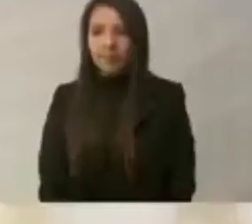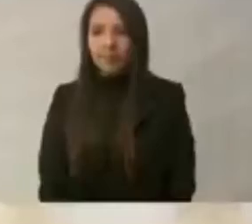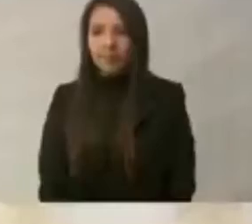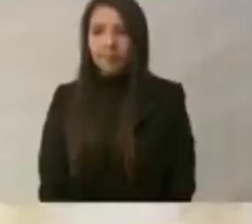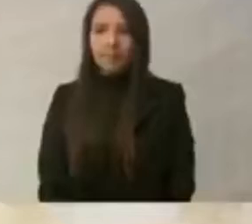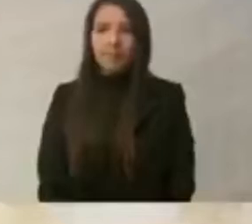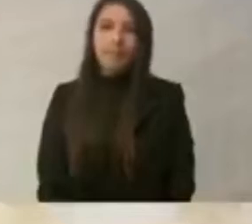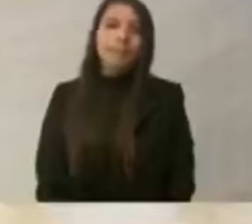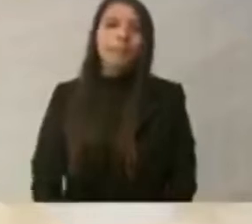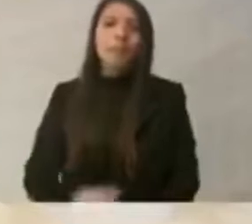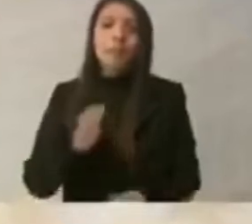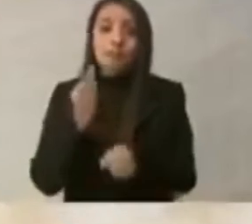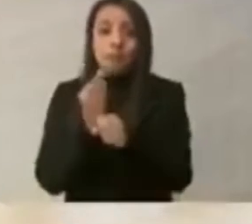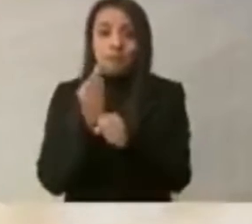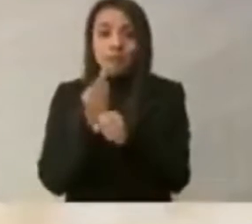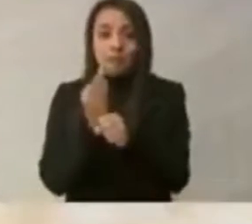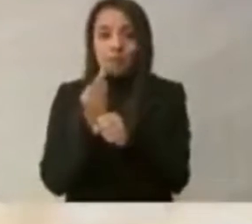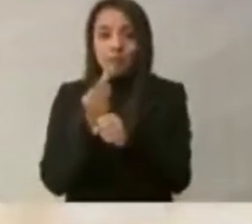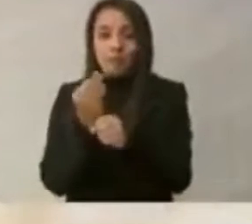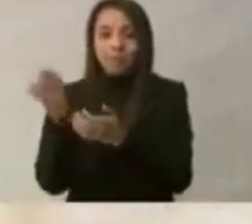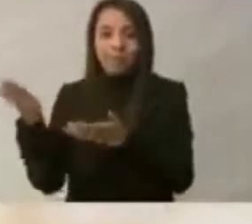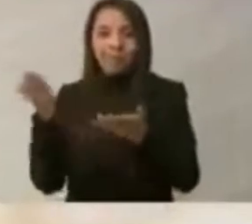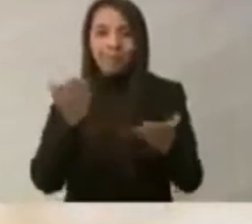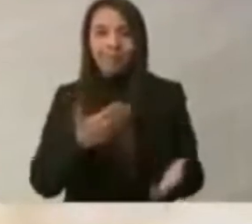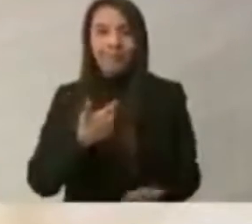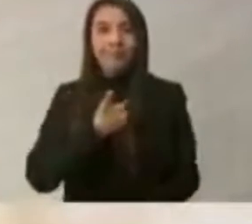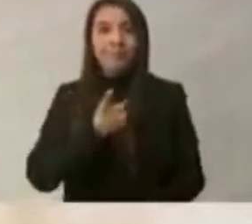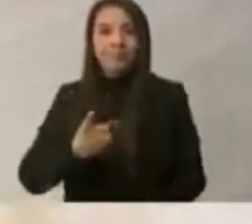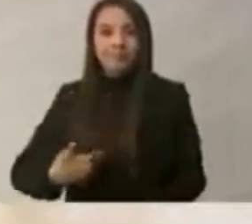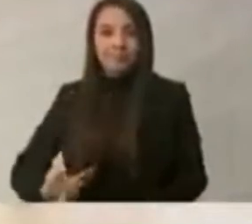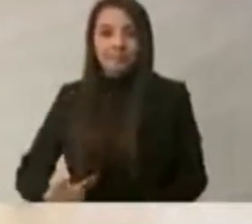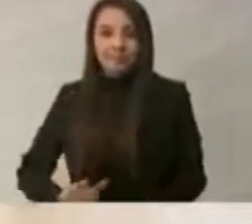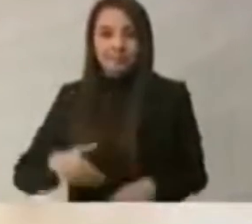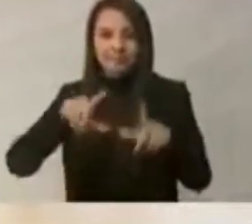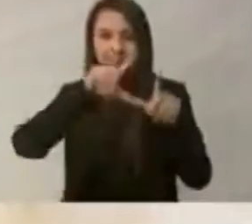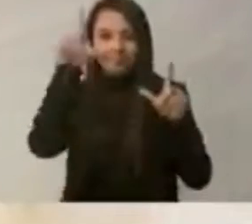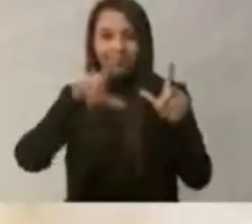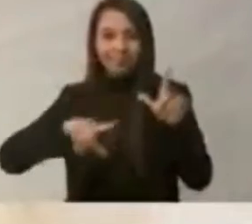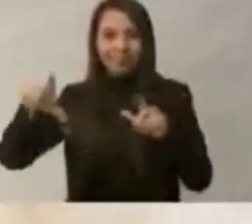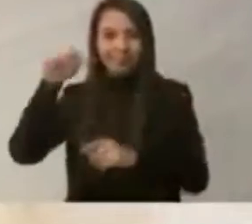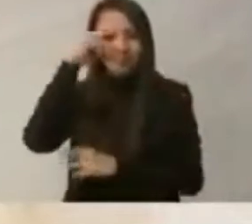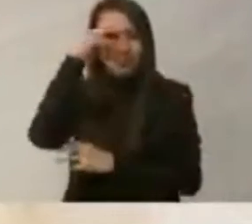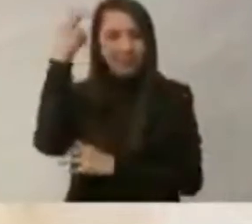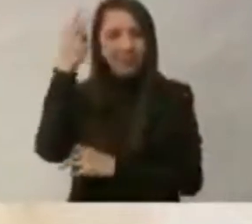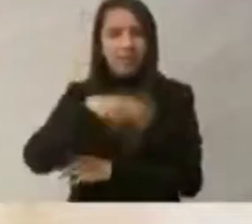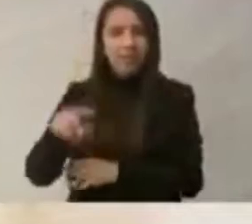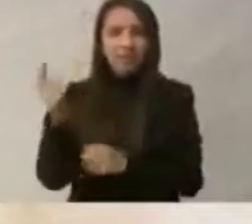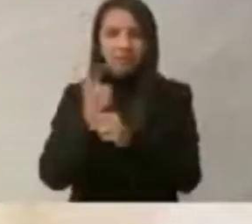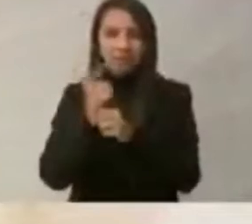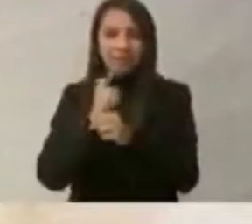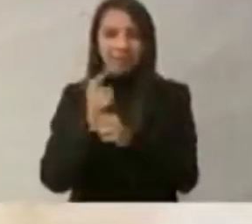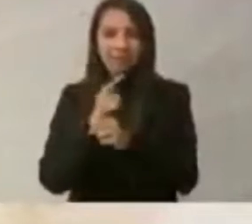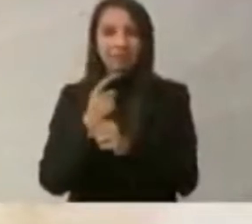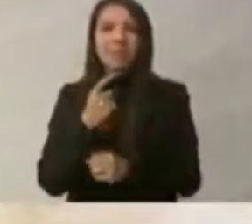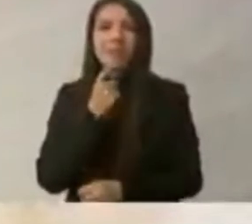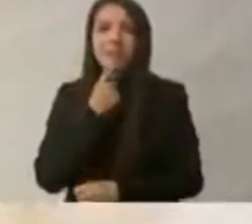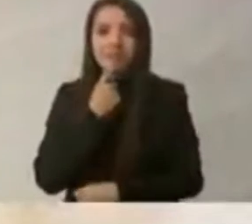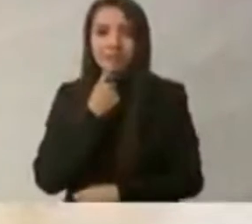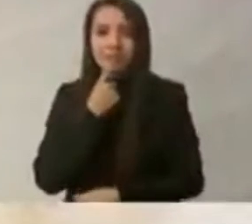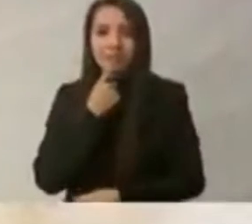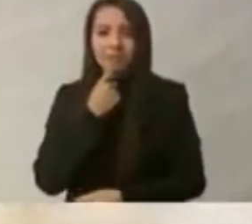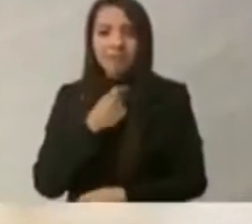En estos momentos, el presidente constitucional de los Estados Unidos Mexicanos, licenciado Andrés Manuel López